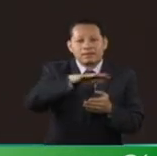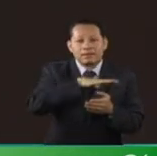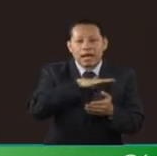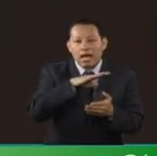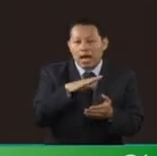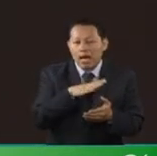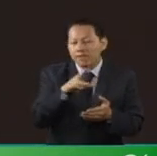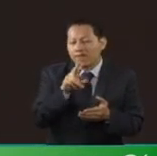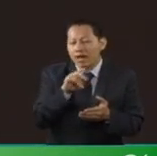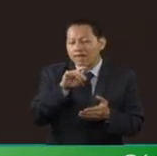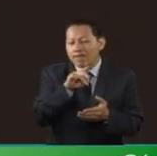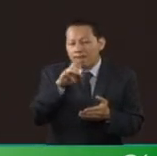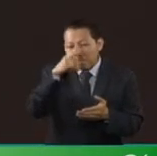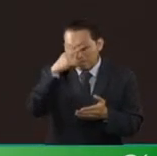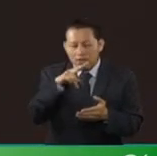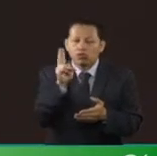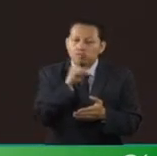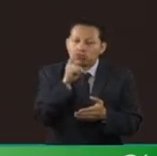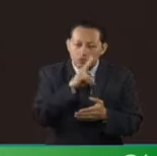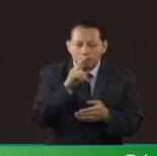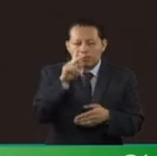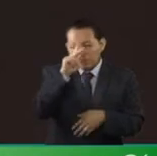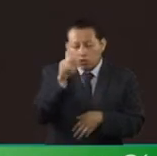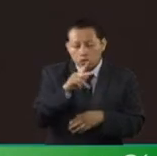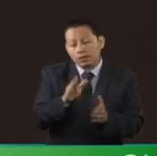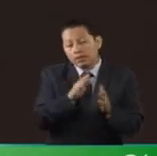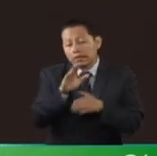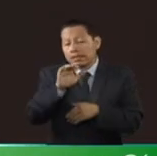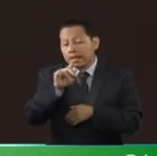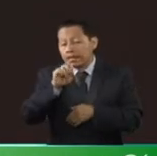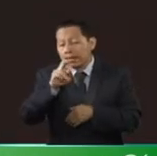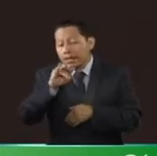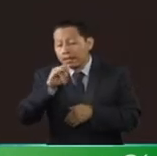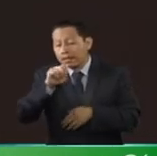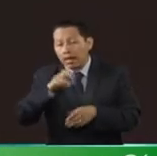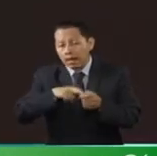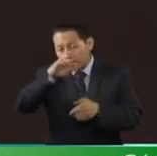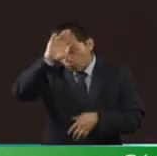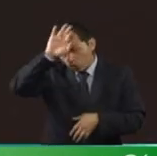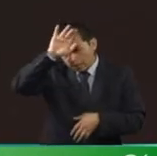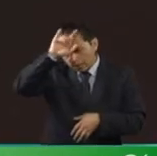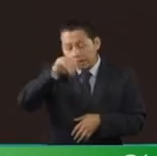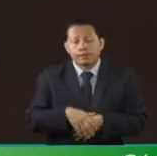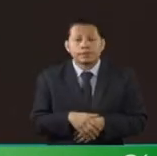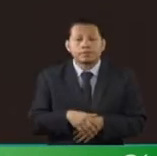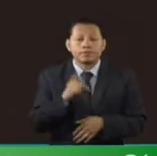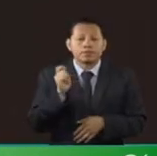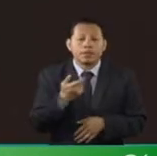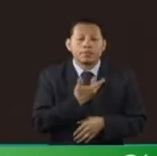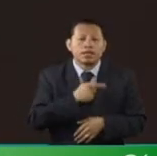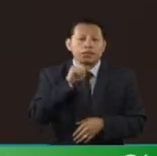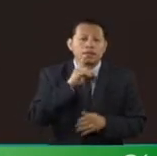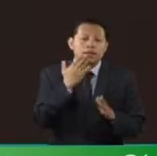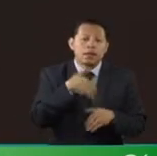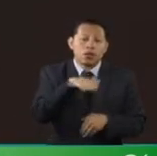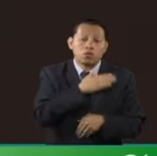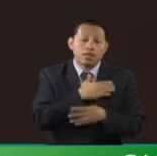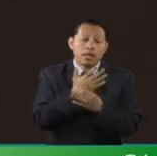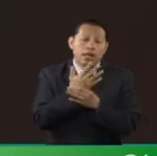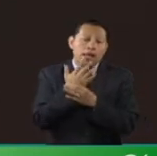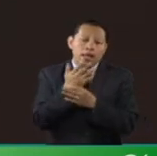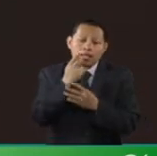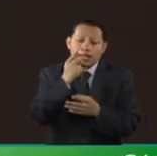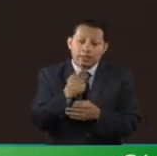metropolitana del Valle de México o la de Cadereyta en la zona metropolitana de Monterrey. La presidenta Claudia Sheinbaum, aunque dice tener